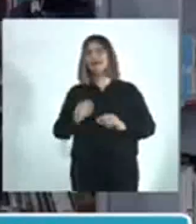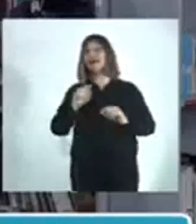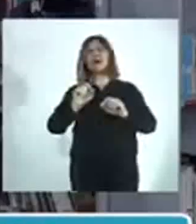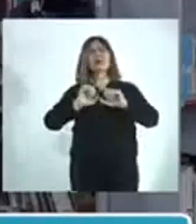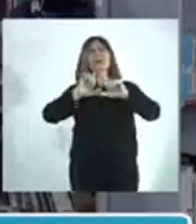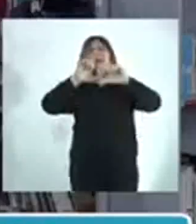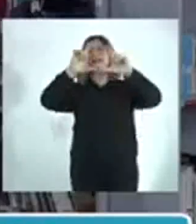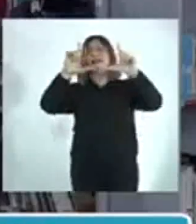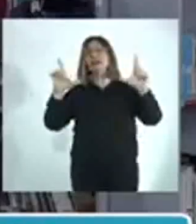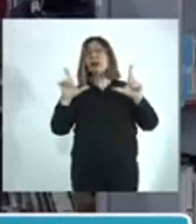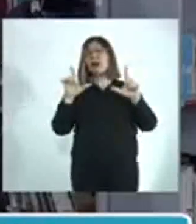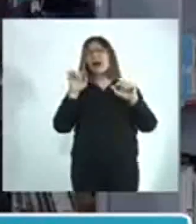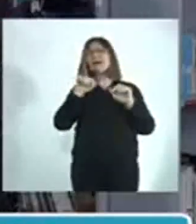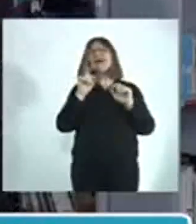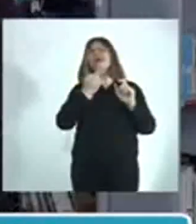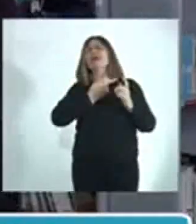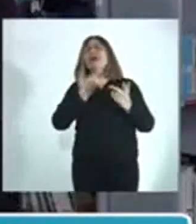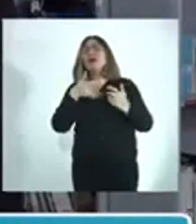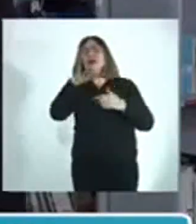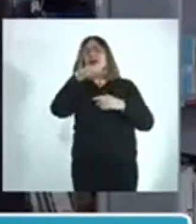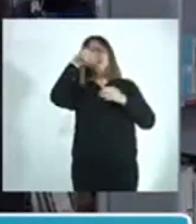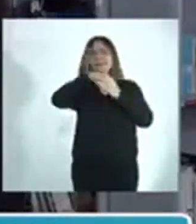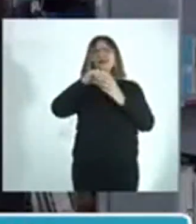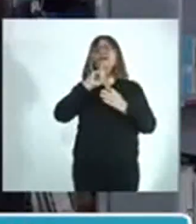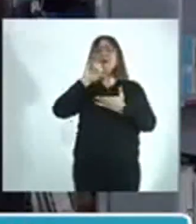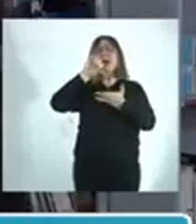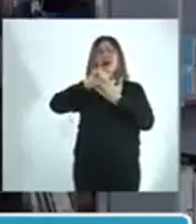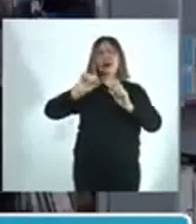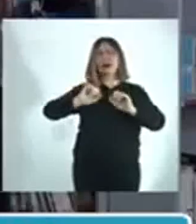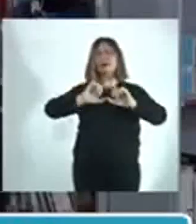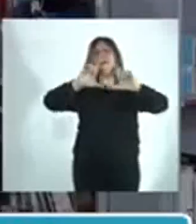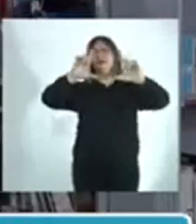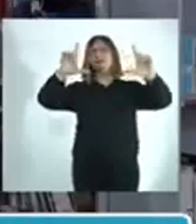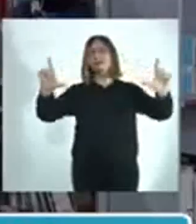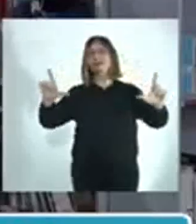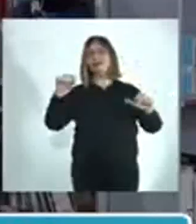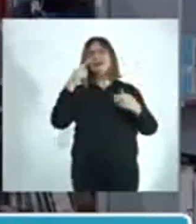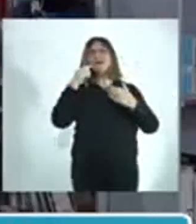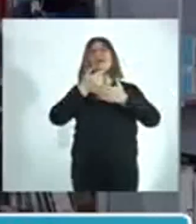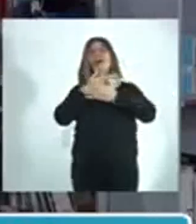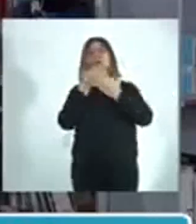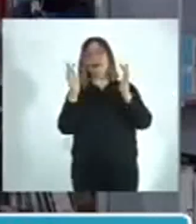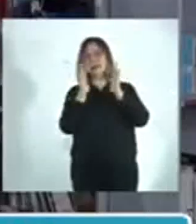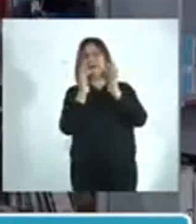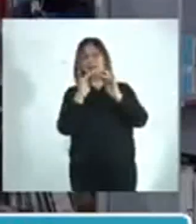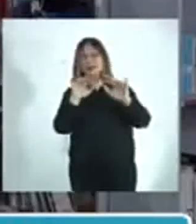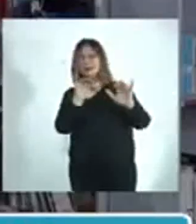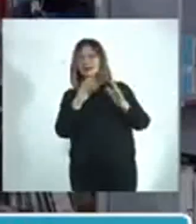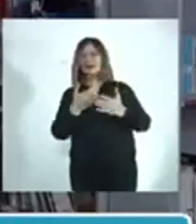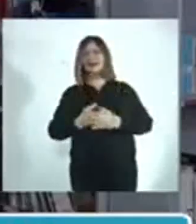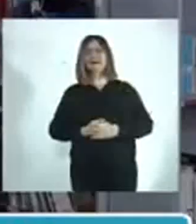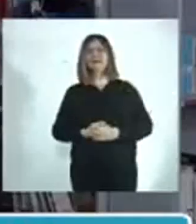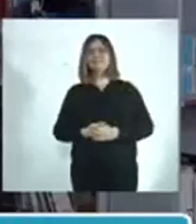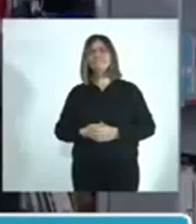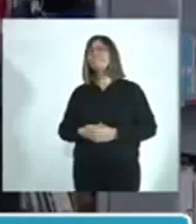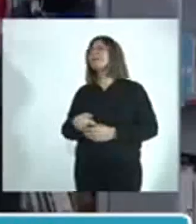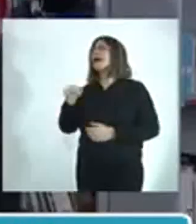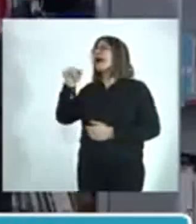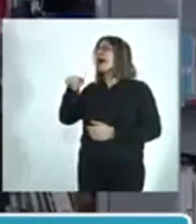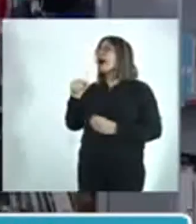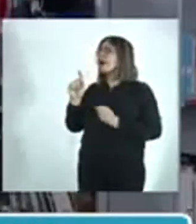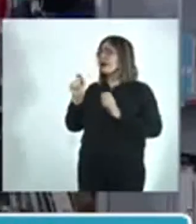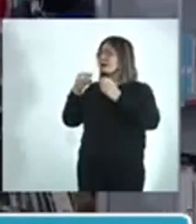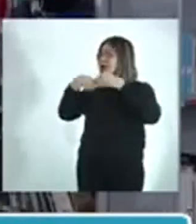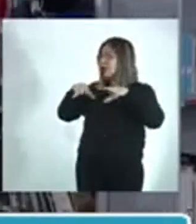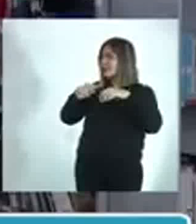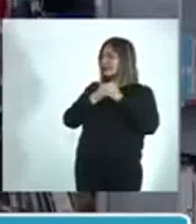totalmente virtual, que está en la agenda de la Nación y el mundo hoy con nuestros conferencistas. Marce, ¿te parece si